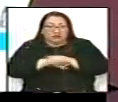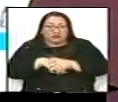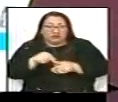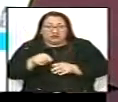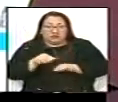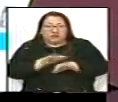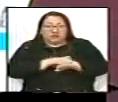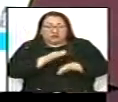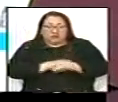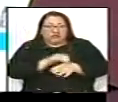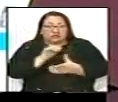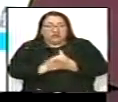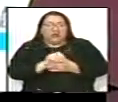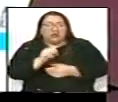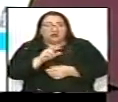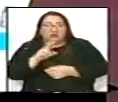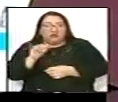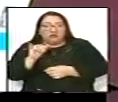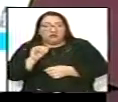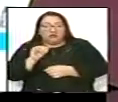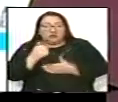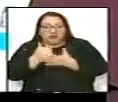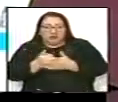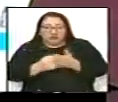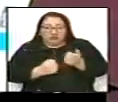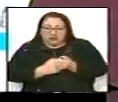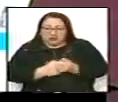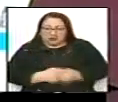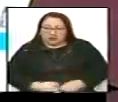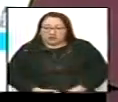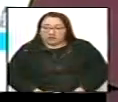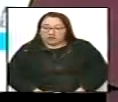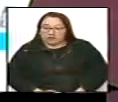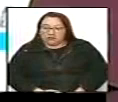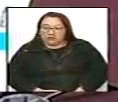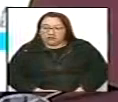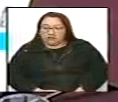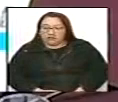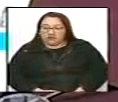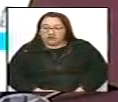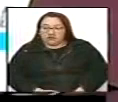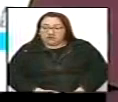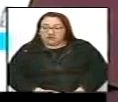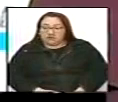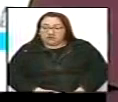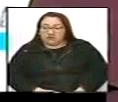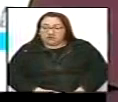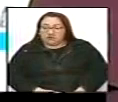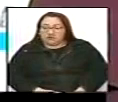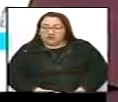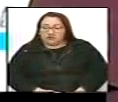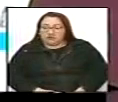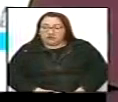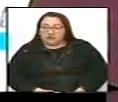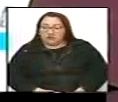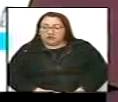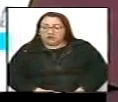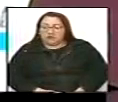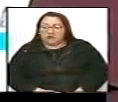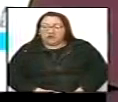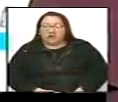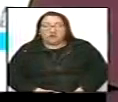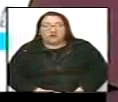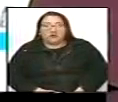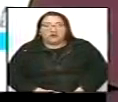es brindar al señor Chávarri para obviar que el señor Chávarri con su actitud lo que quería es ayudar